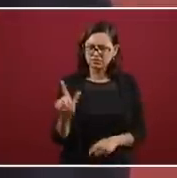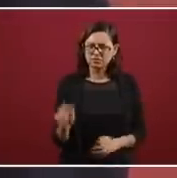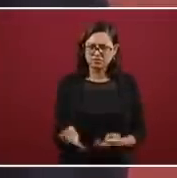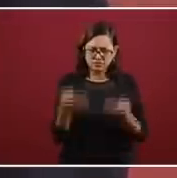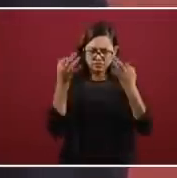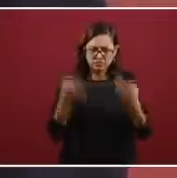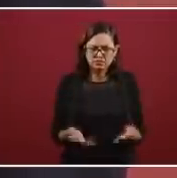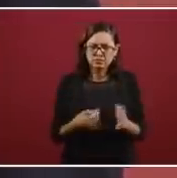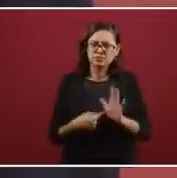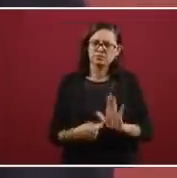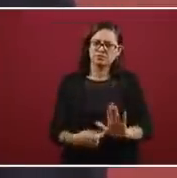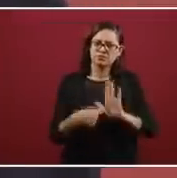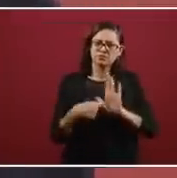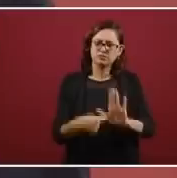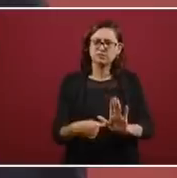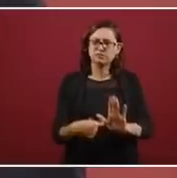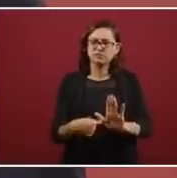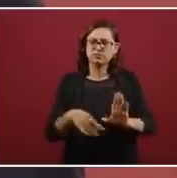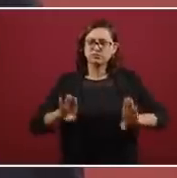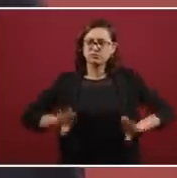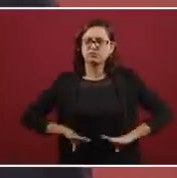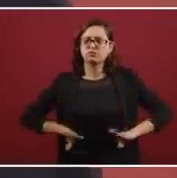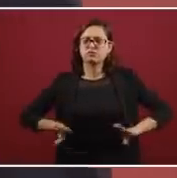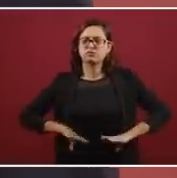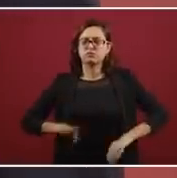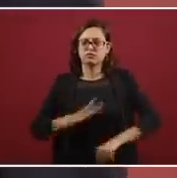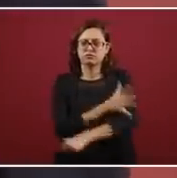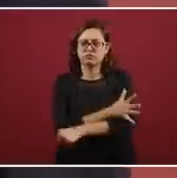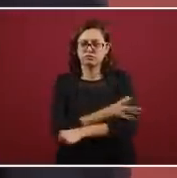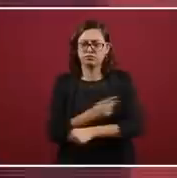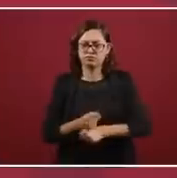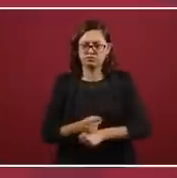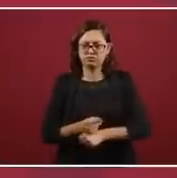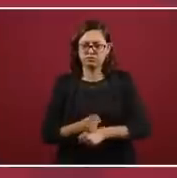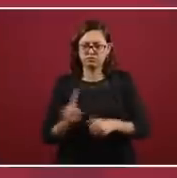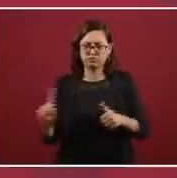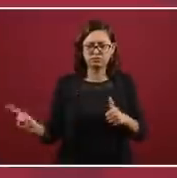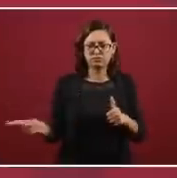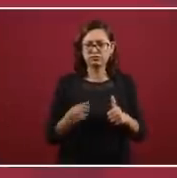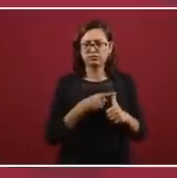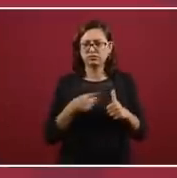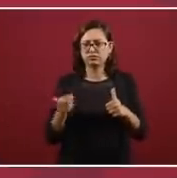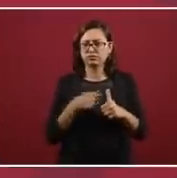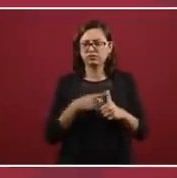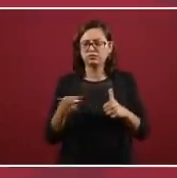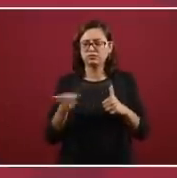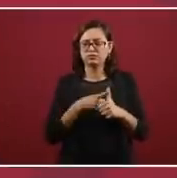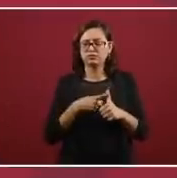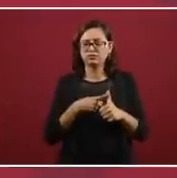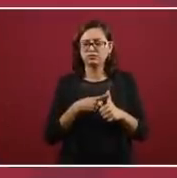el distintivo de la honestidad. Que no sean